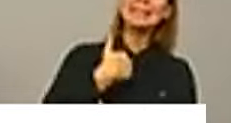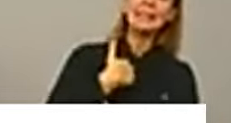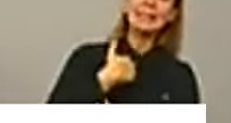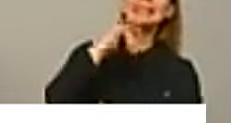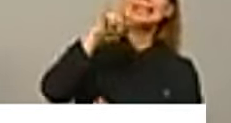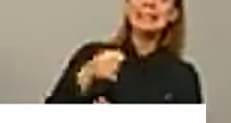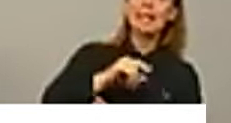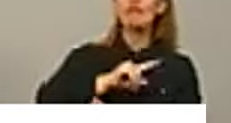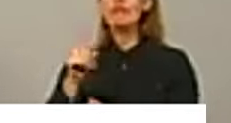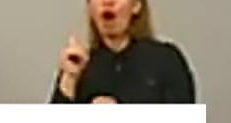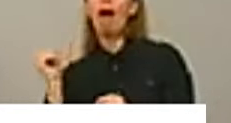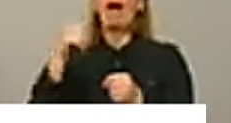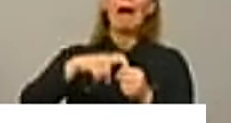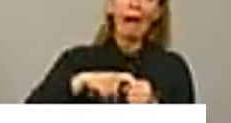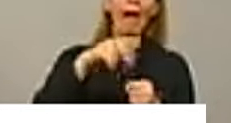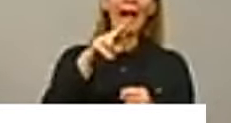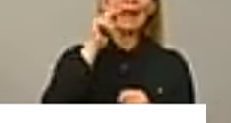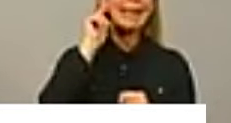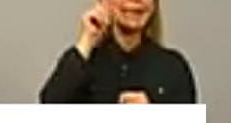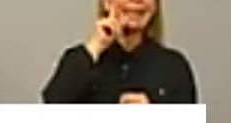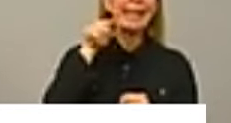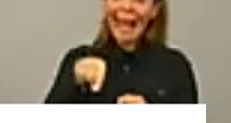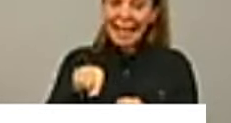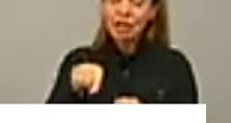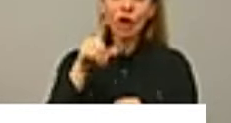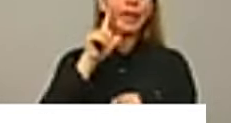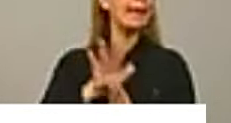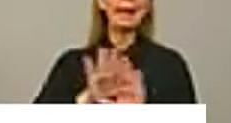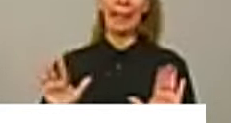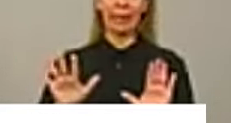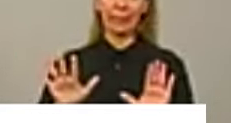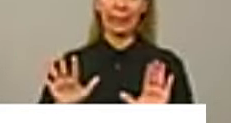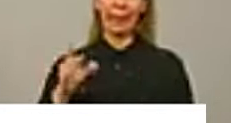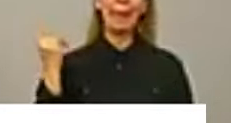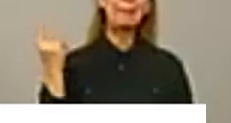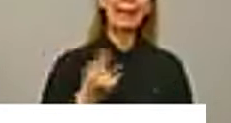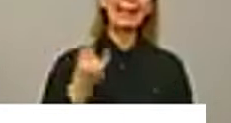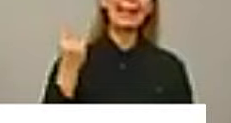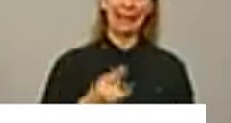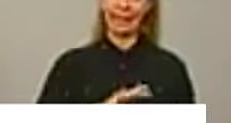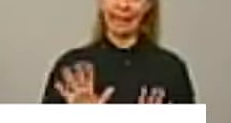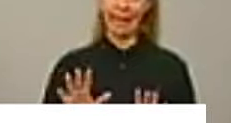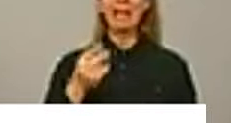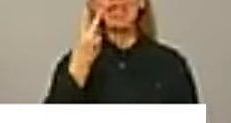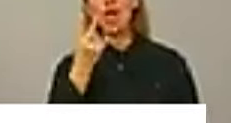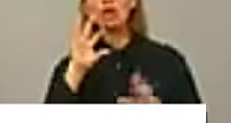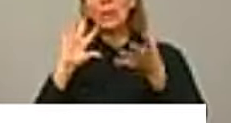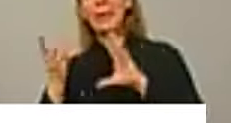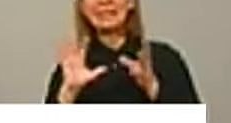Buenos Aires al RIGI nacional. Es mentira. No tuvo que ver con eso. Hay dos